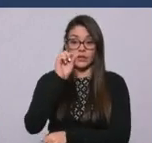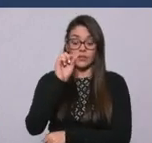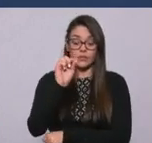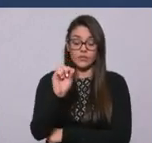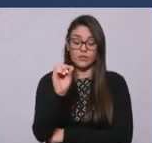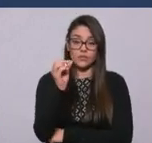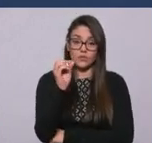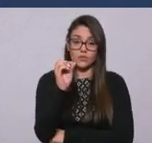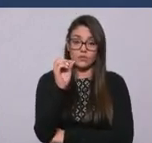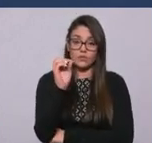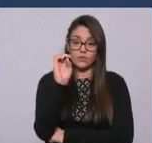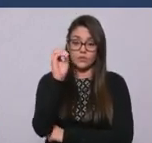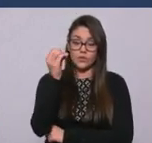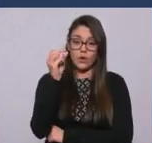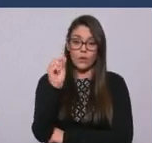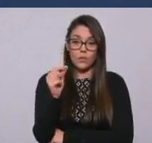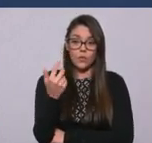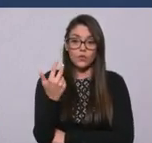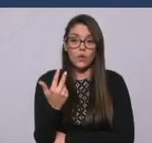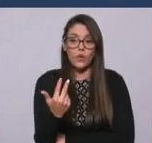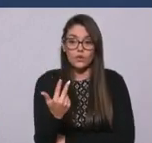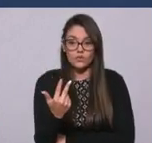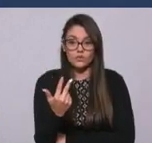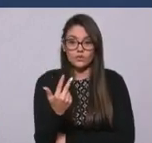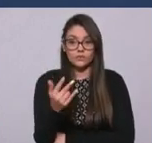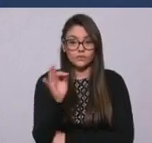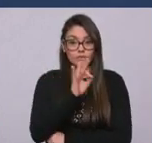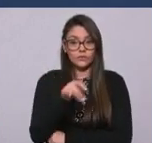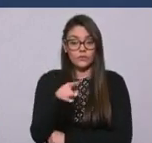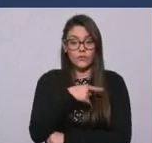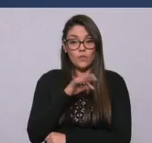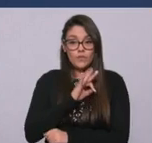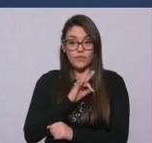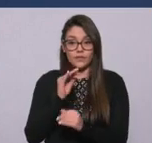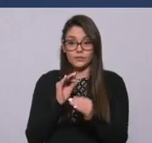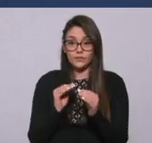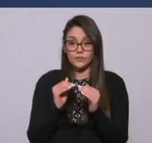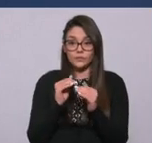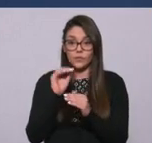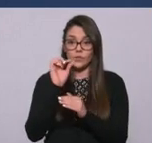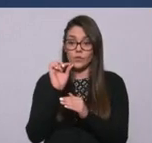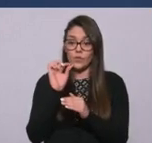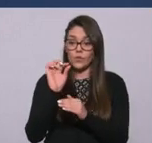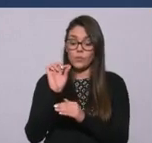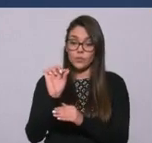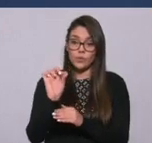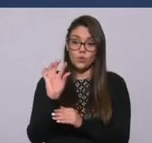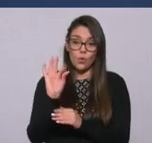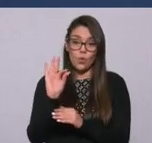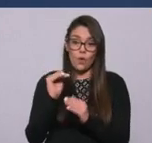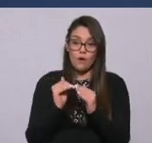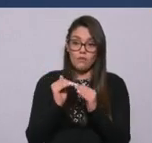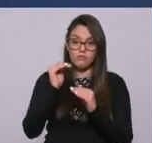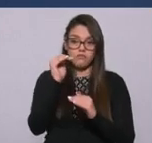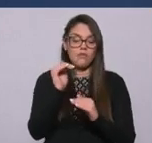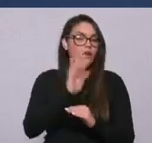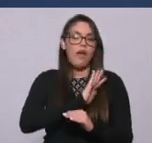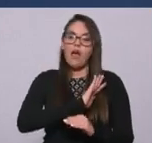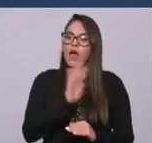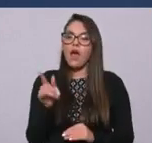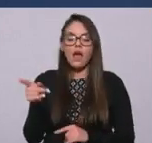0.8, pero con las pruebas estamos hablando que si superan el punto 40, ellos ya son acreedores a la